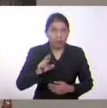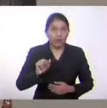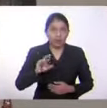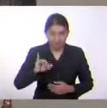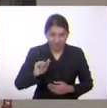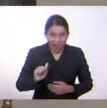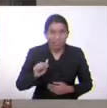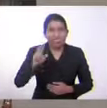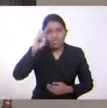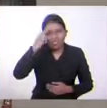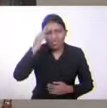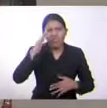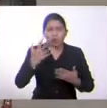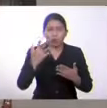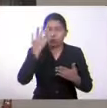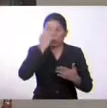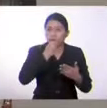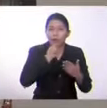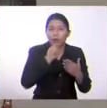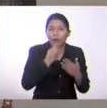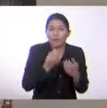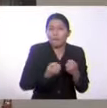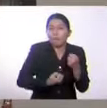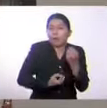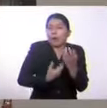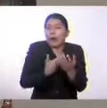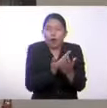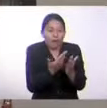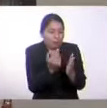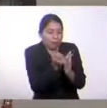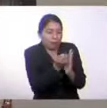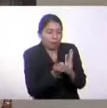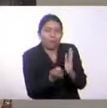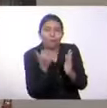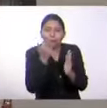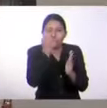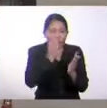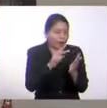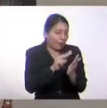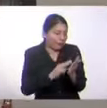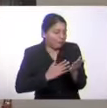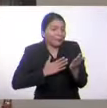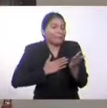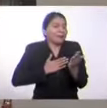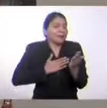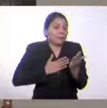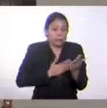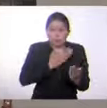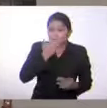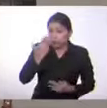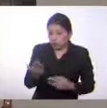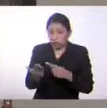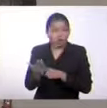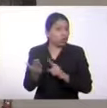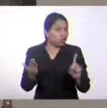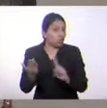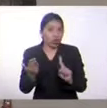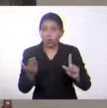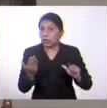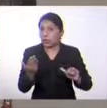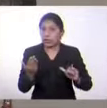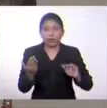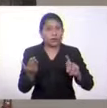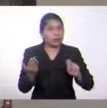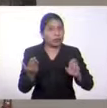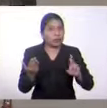dar un goce estético. ¿Qué quiere decir? Impactar los sentidos de los lectores. Pero la narración no literaria lo que pretende